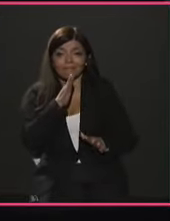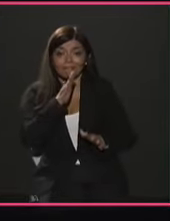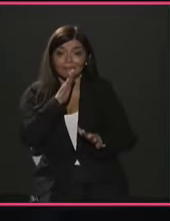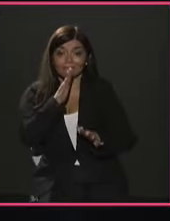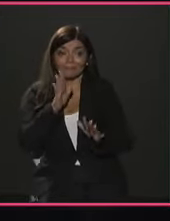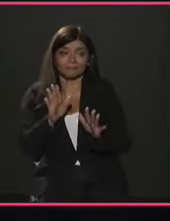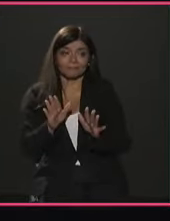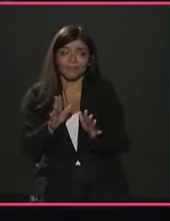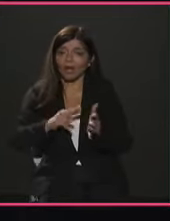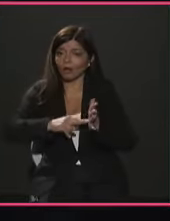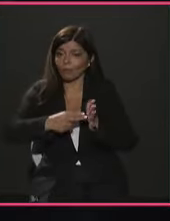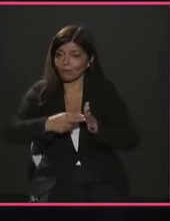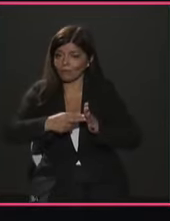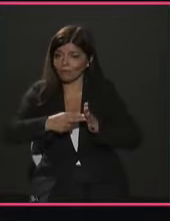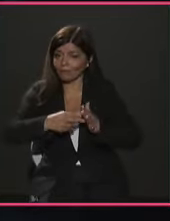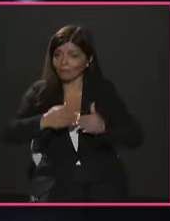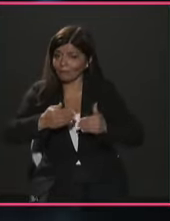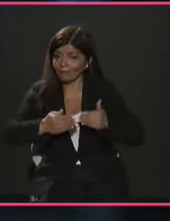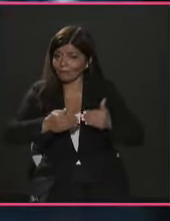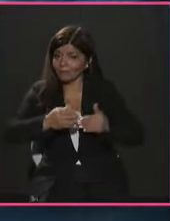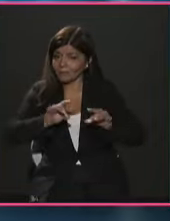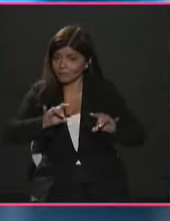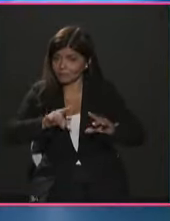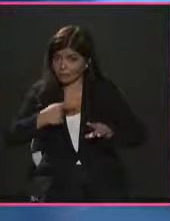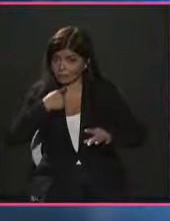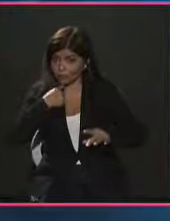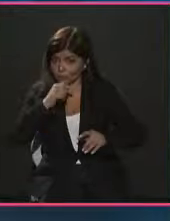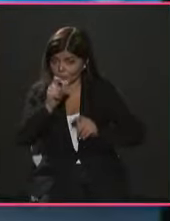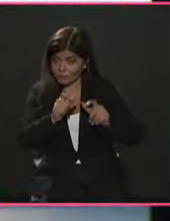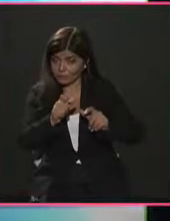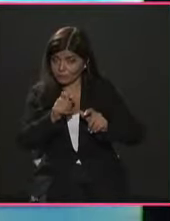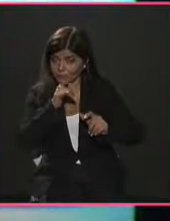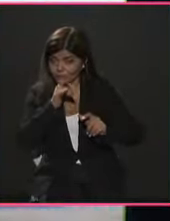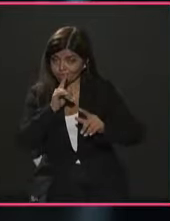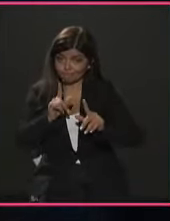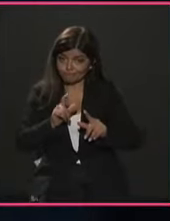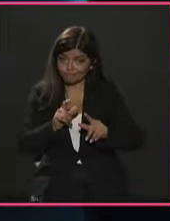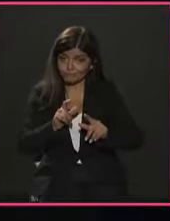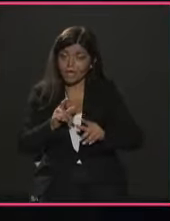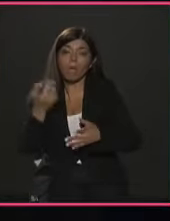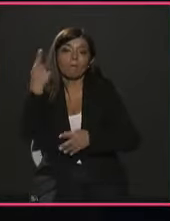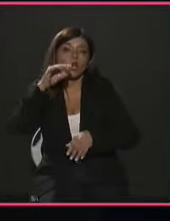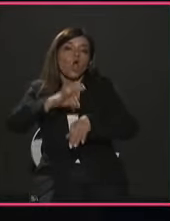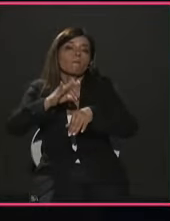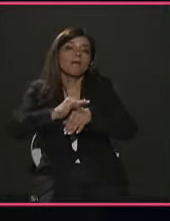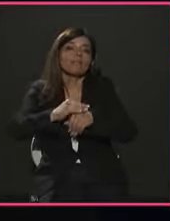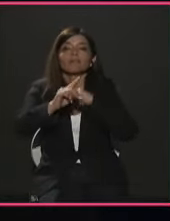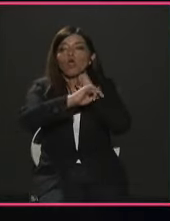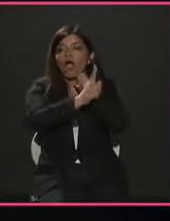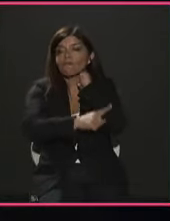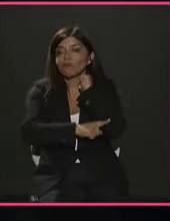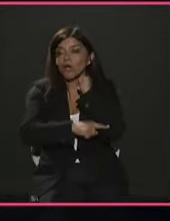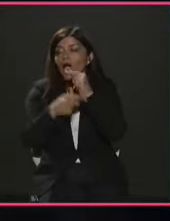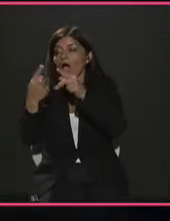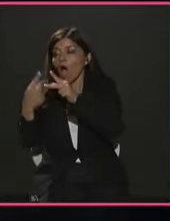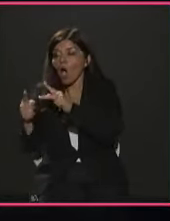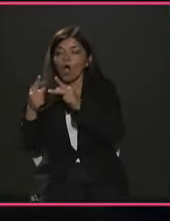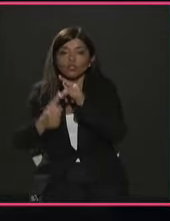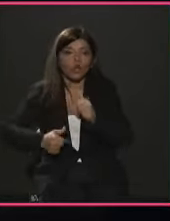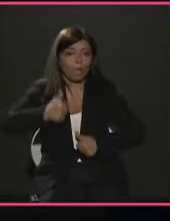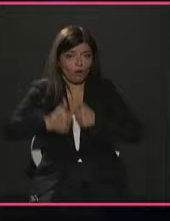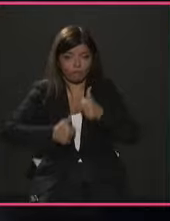los problemas y las consecuencias Pero médicos los abogados y muchas otras